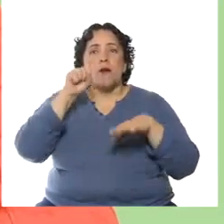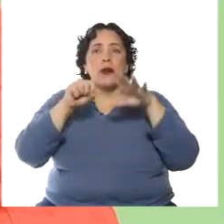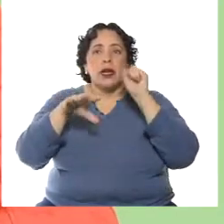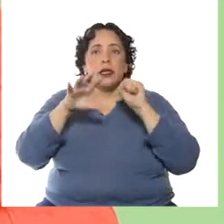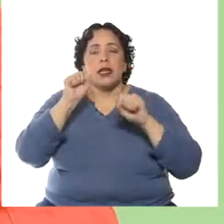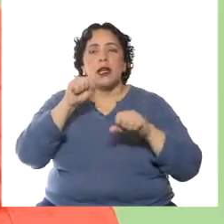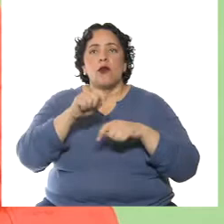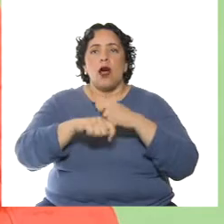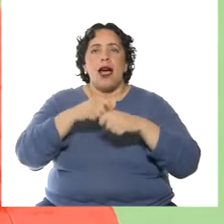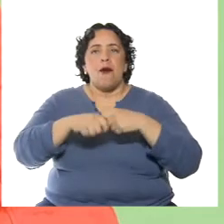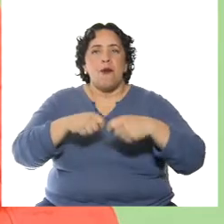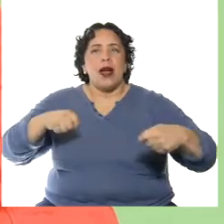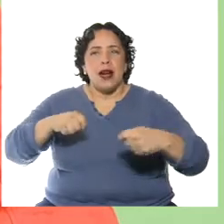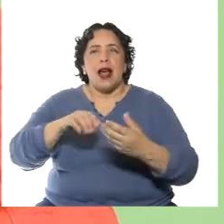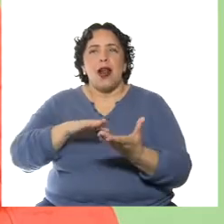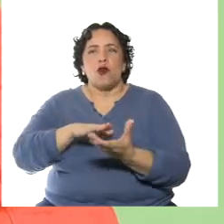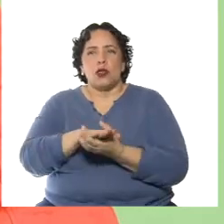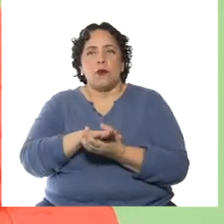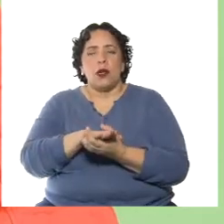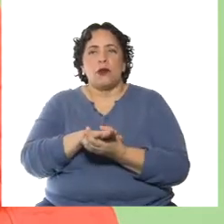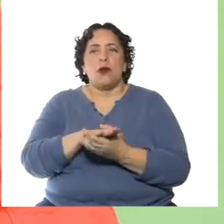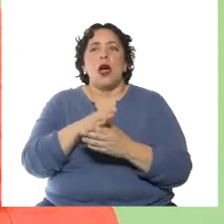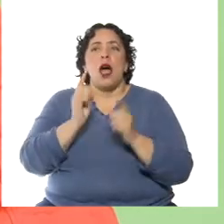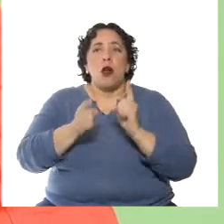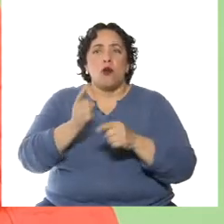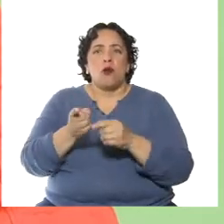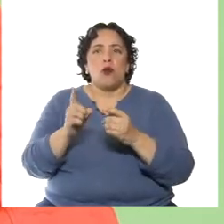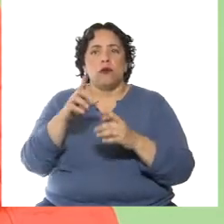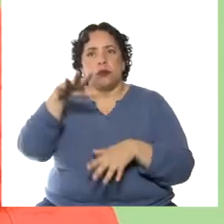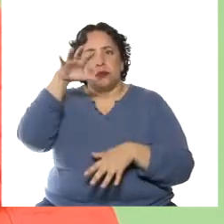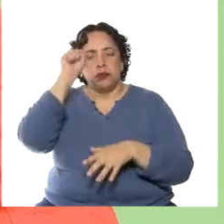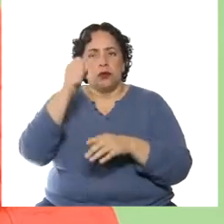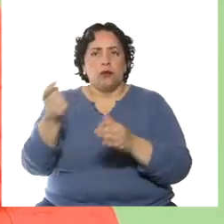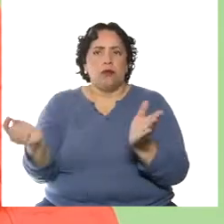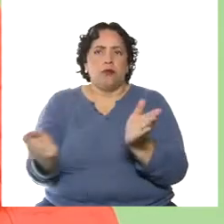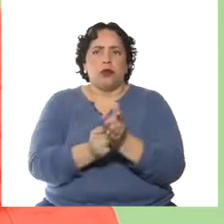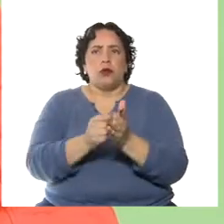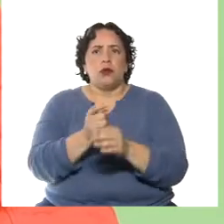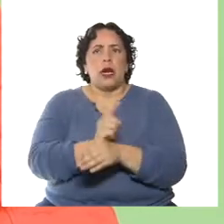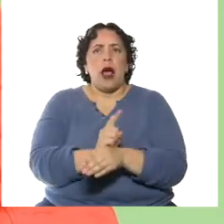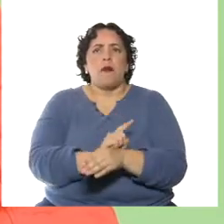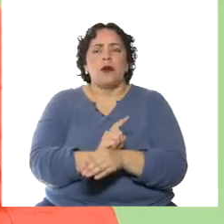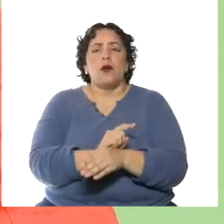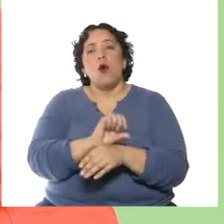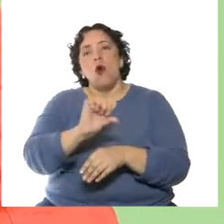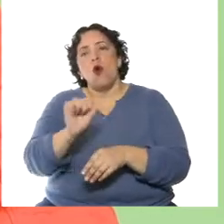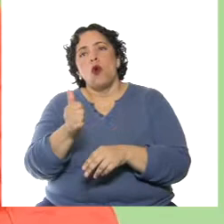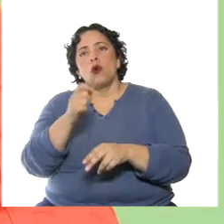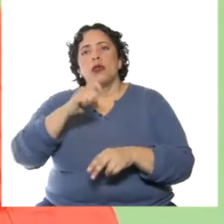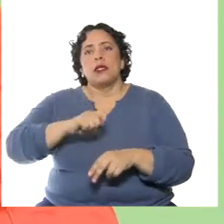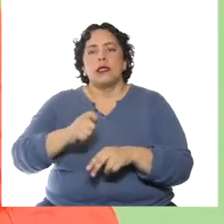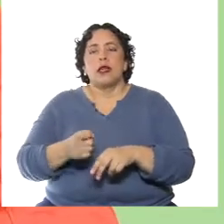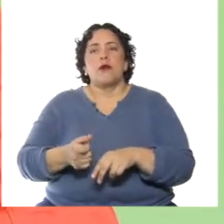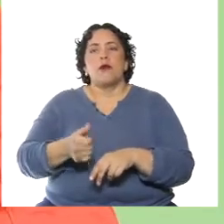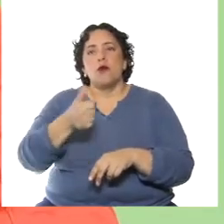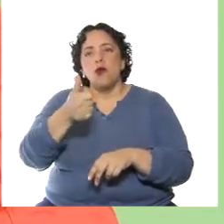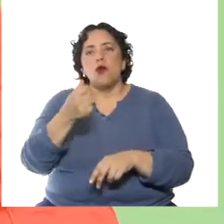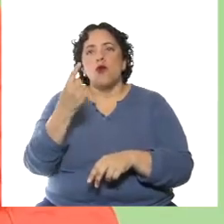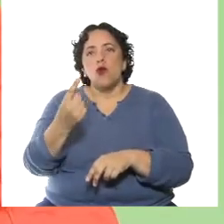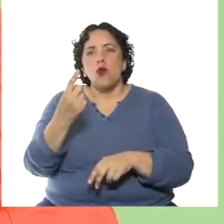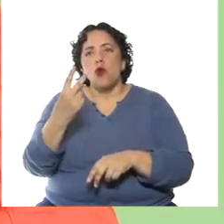a amarrarse las trenzas. Hay unas niñas y los niños que aprenden con un intento, pero otras niñas y niños requieren